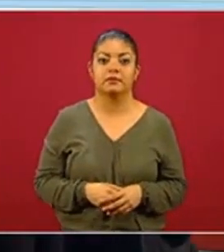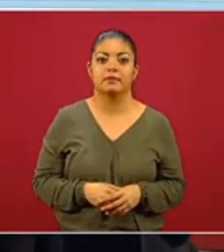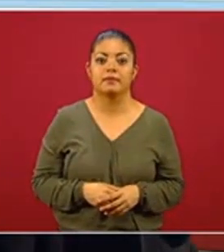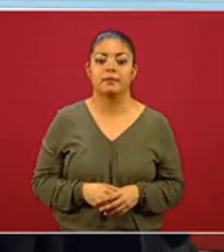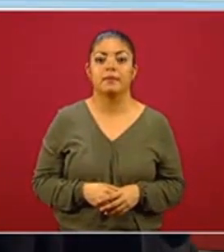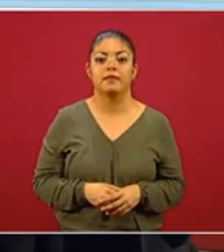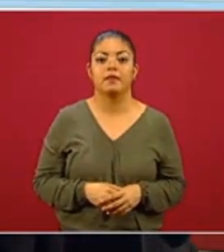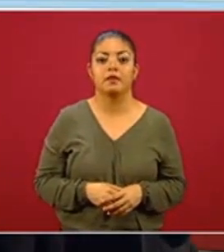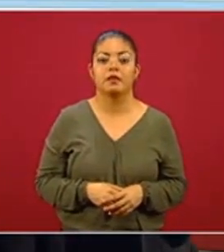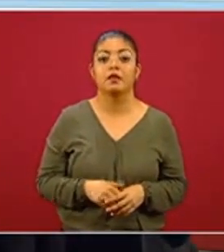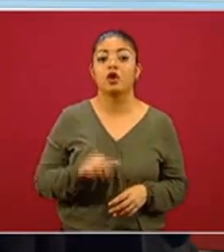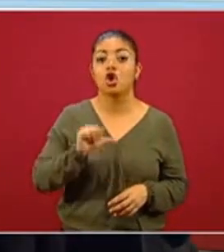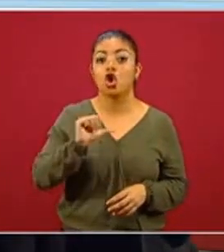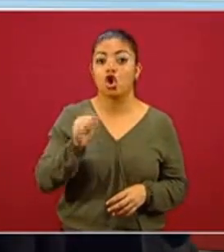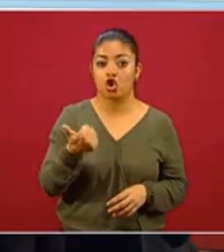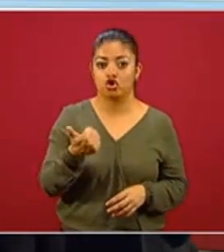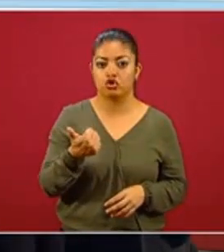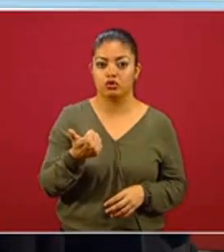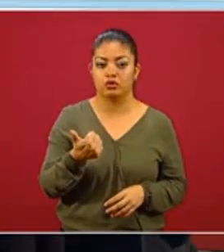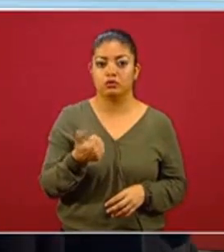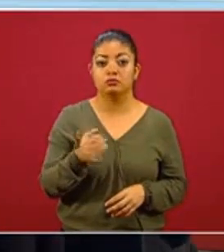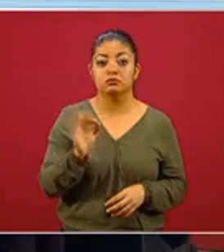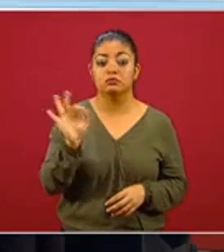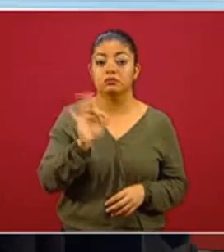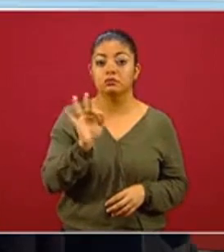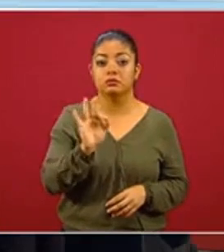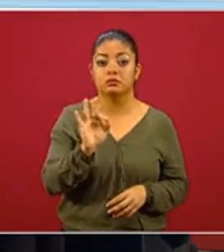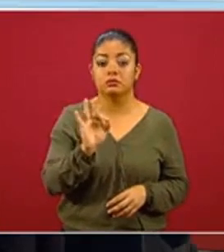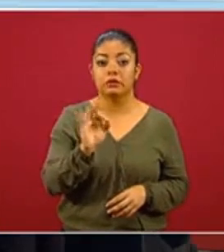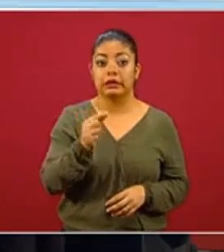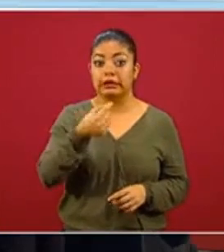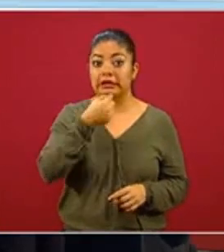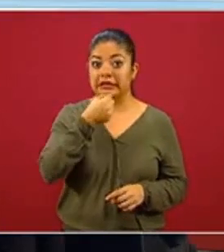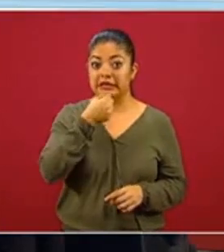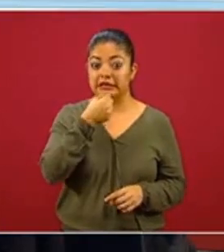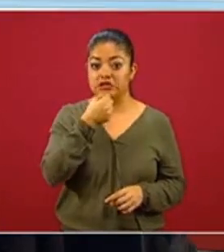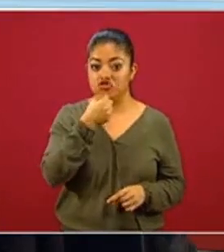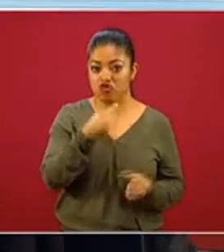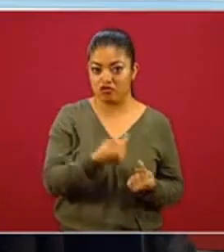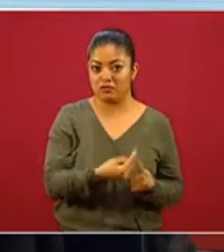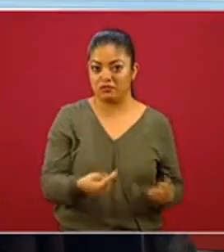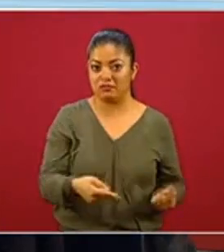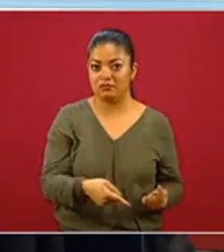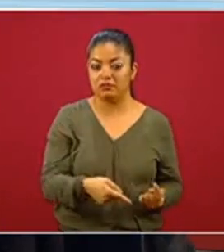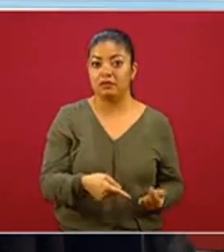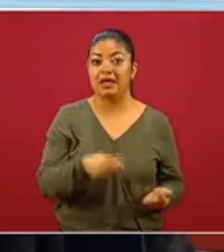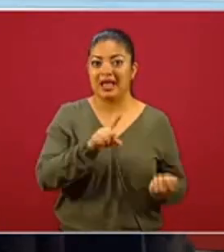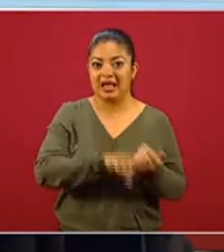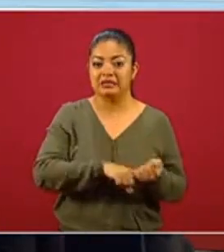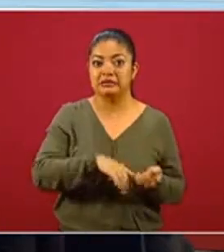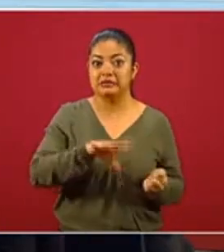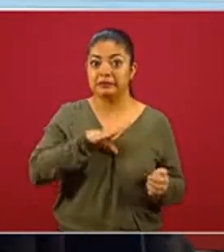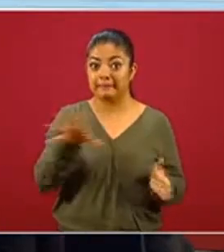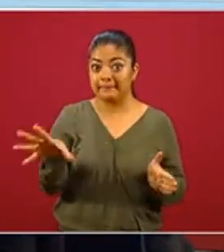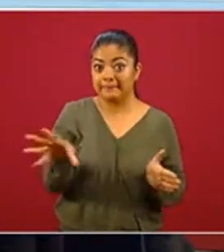La otra parte es aquellos niños que se infectan, aquellos en los que se ha confirmado la infección, la gran mayoría de ellos,